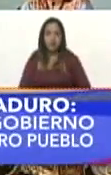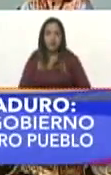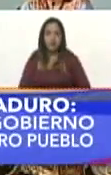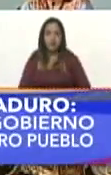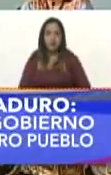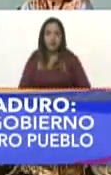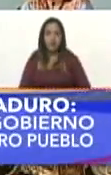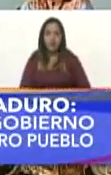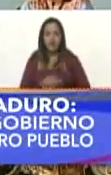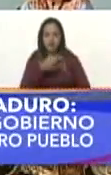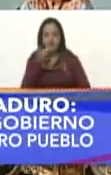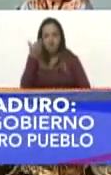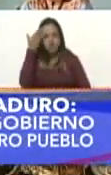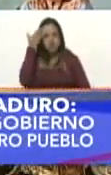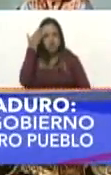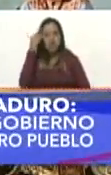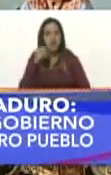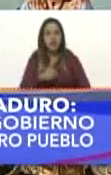Ustedes saben que esto es